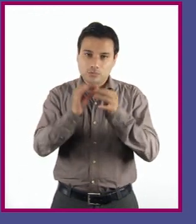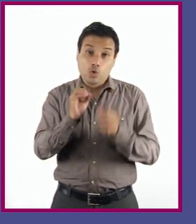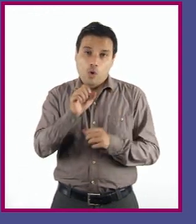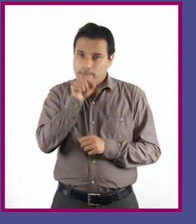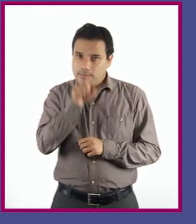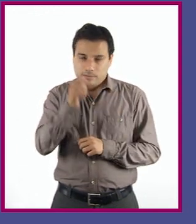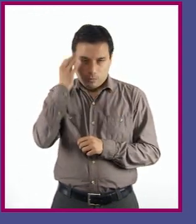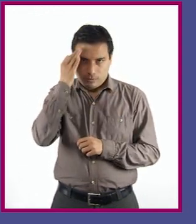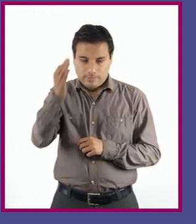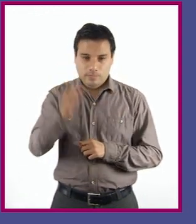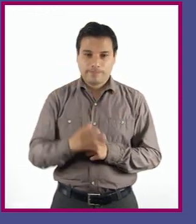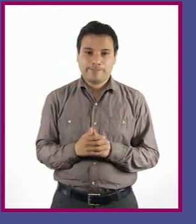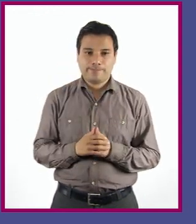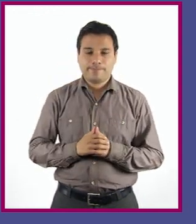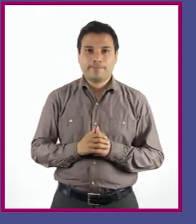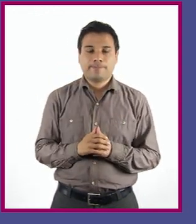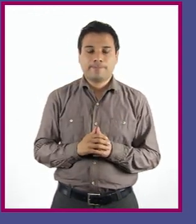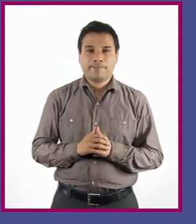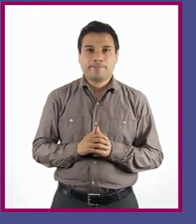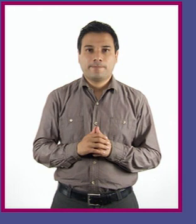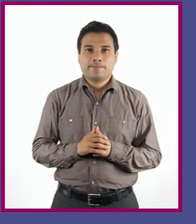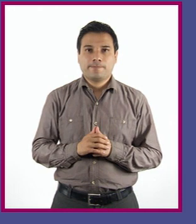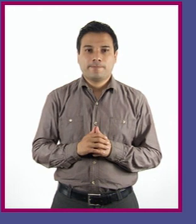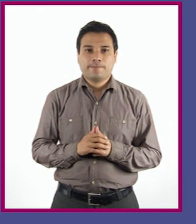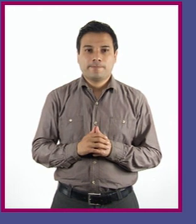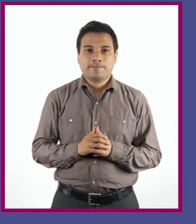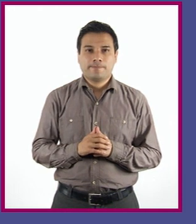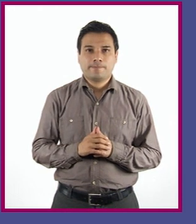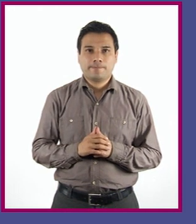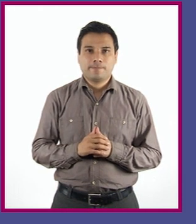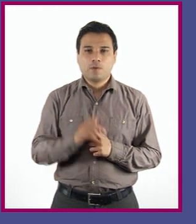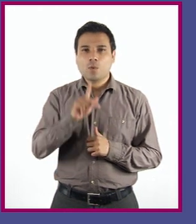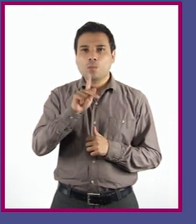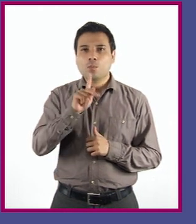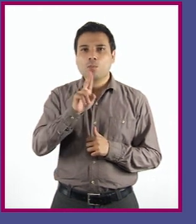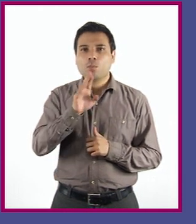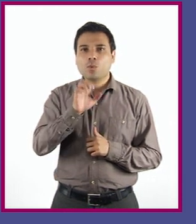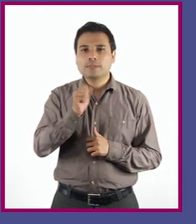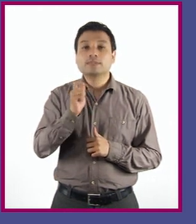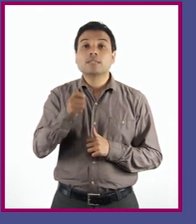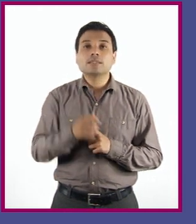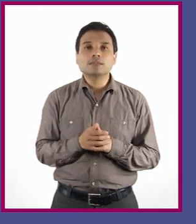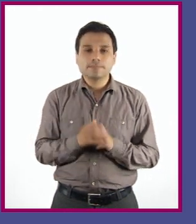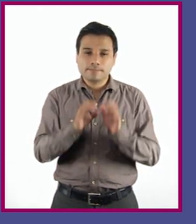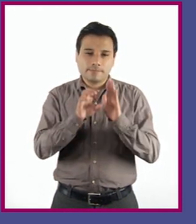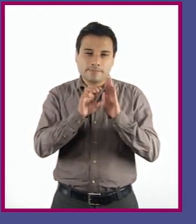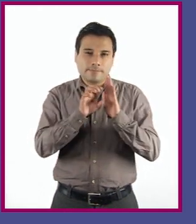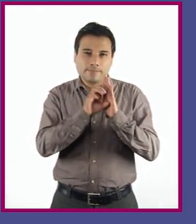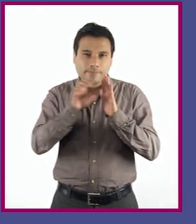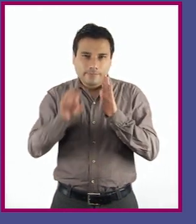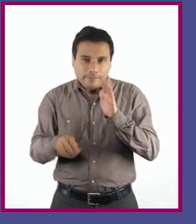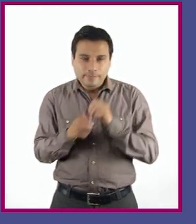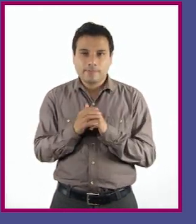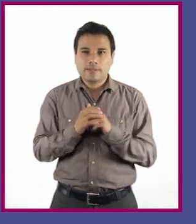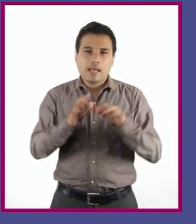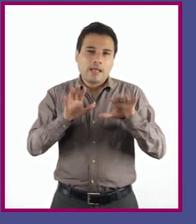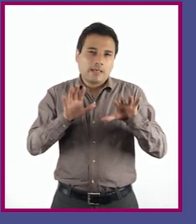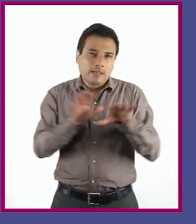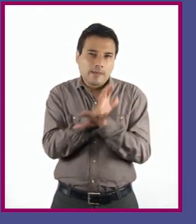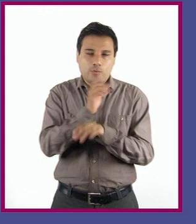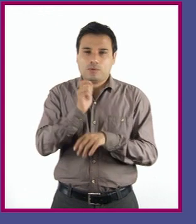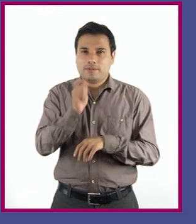que se expresa en la oración principal, pues permite marcar un cambio de sentido introductorio, una